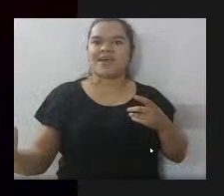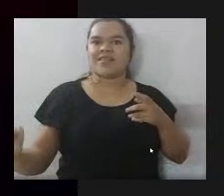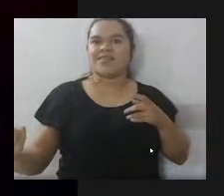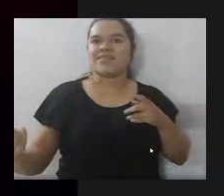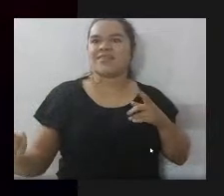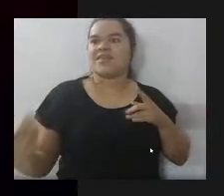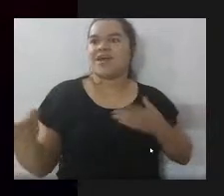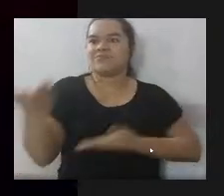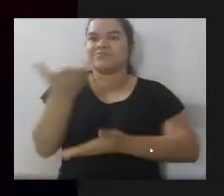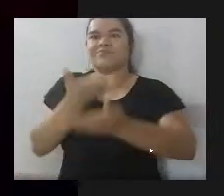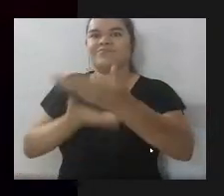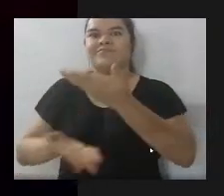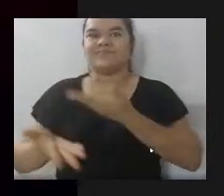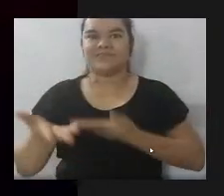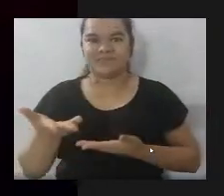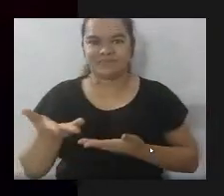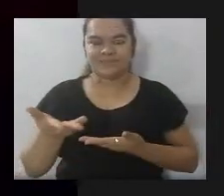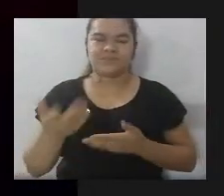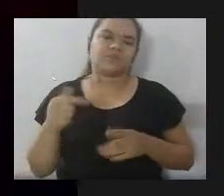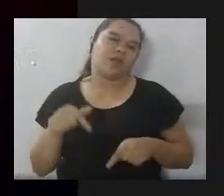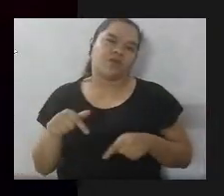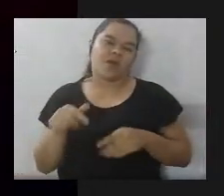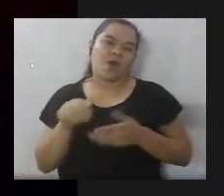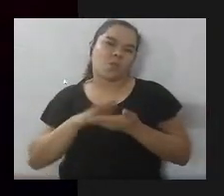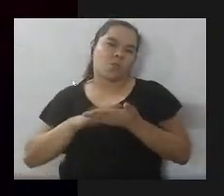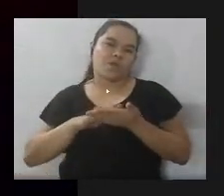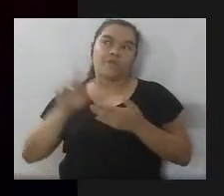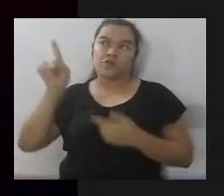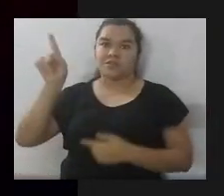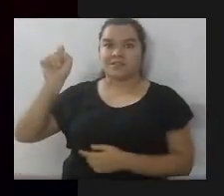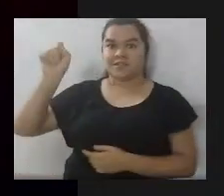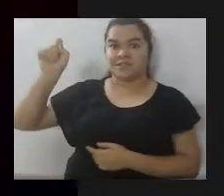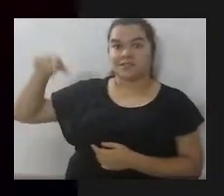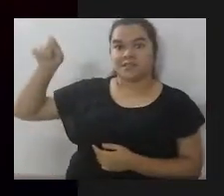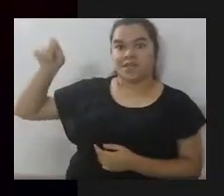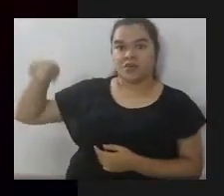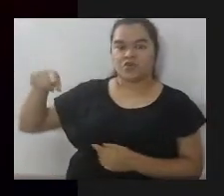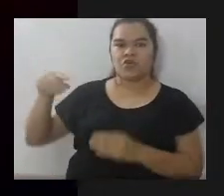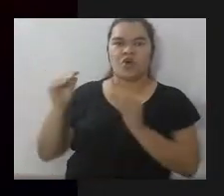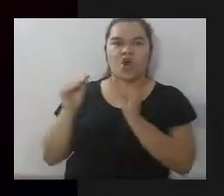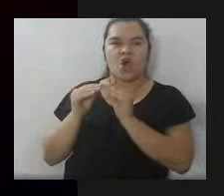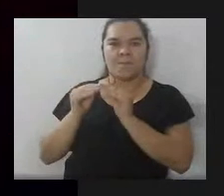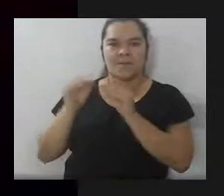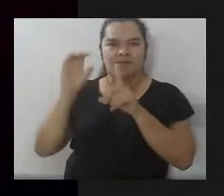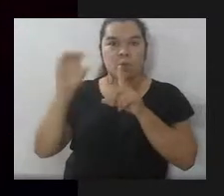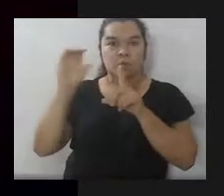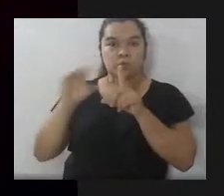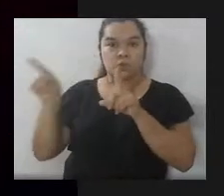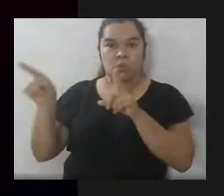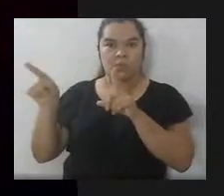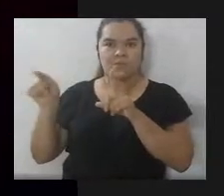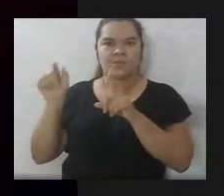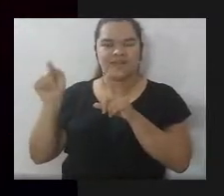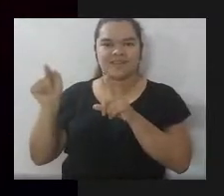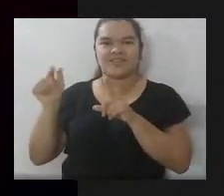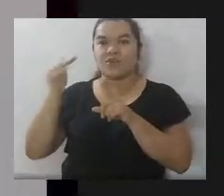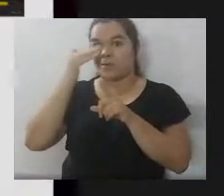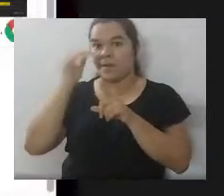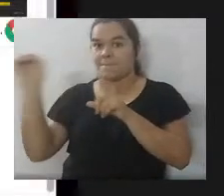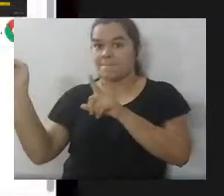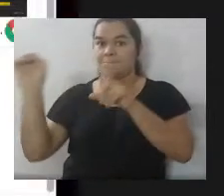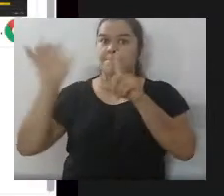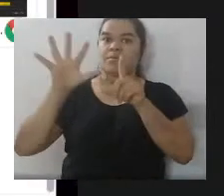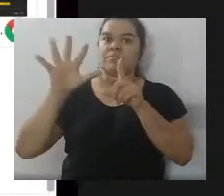decir, ahora los compañeros del Chaco, mientras yo les voy comentando, van a ir